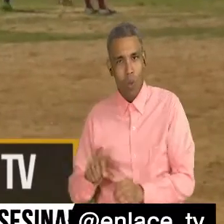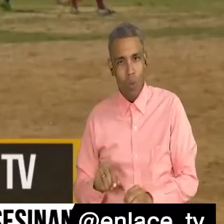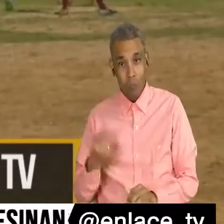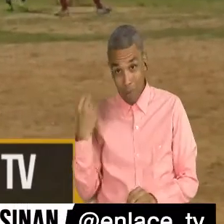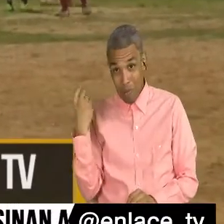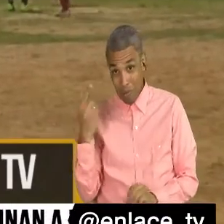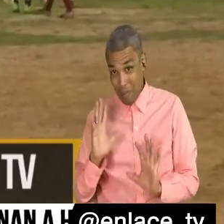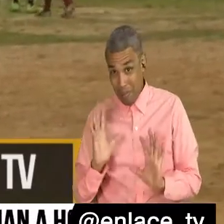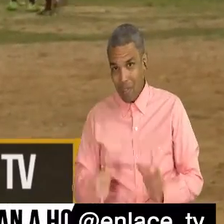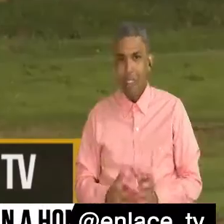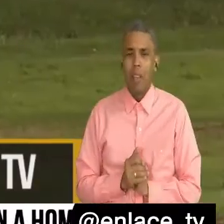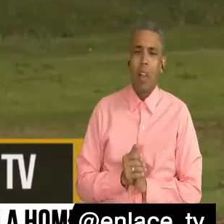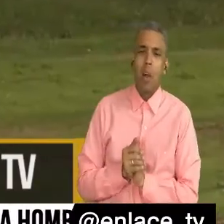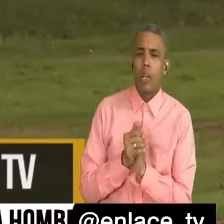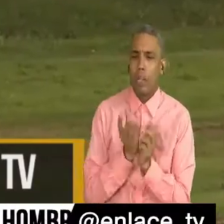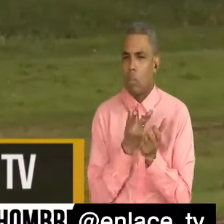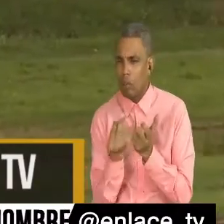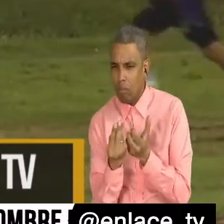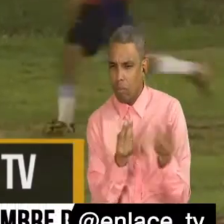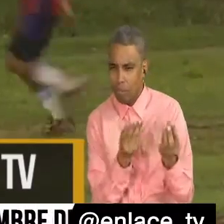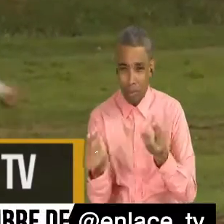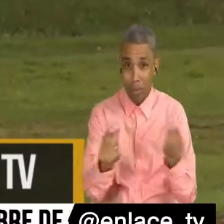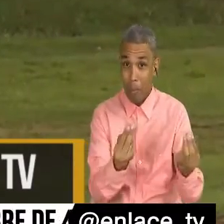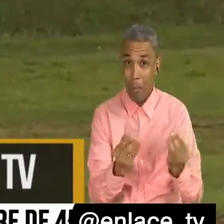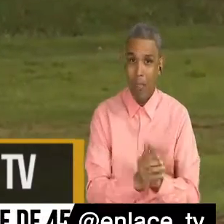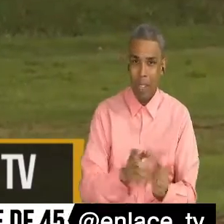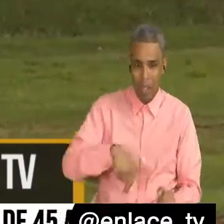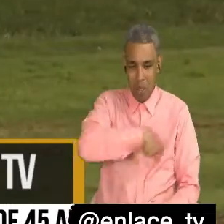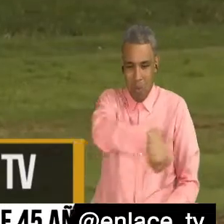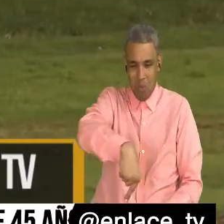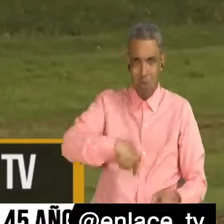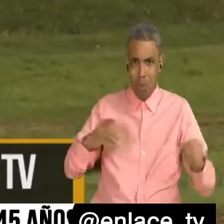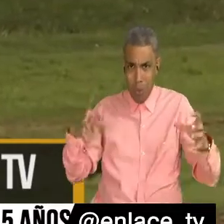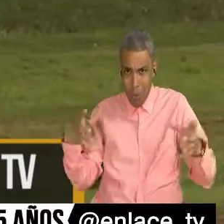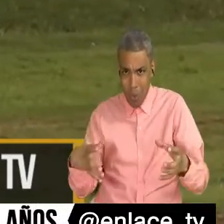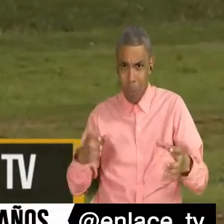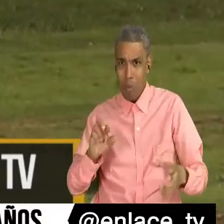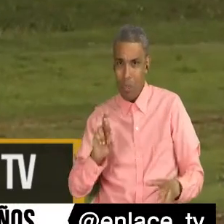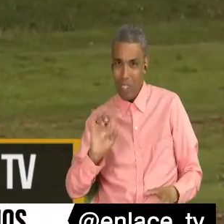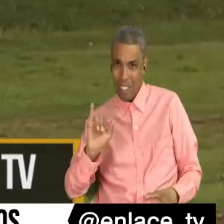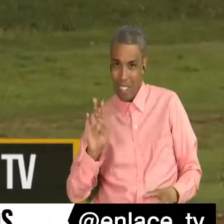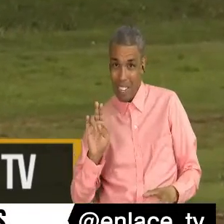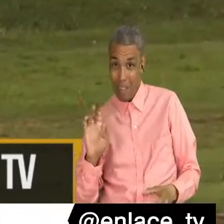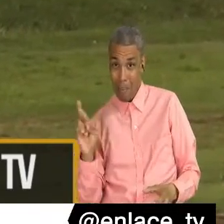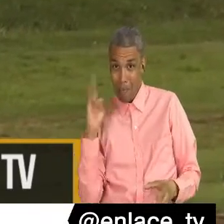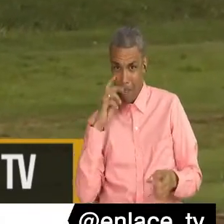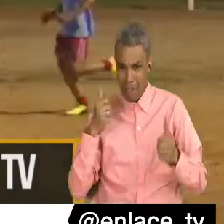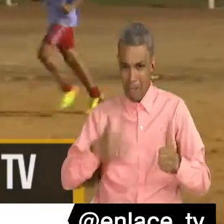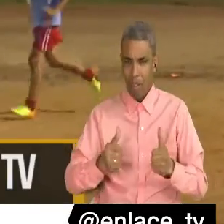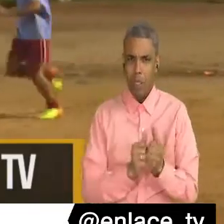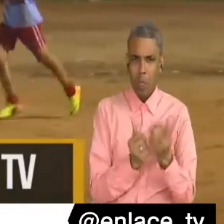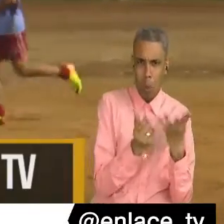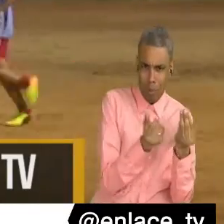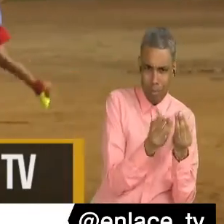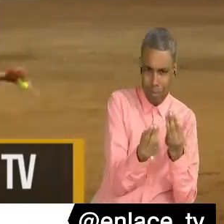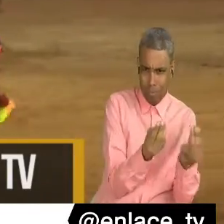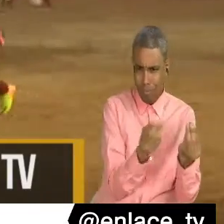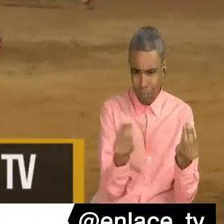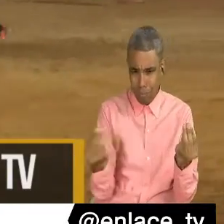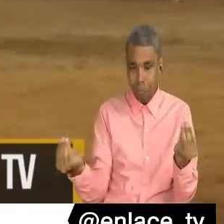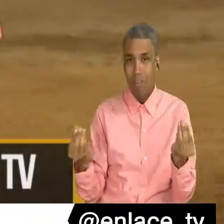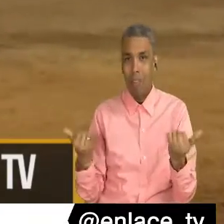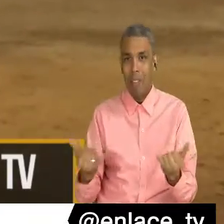las 7 hasta las 17 para que River Plate sea, digamos, protagonista este año. River Plate tiene en sus filas destacadas figuras del balompié local